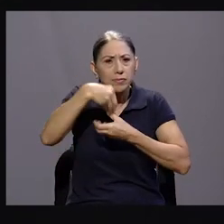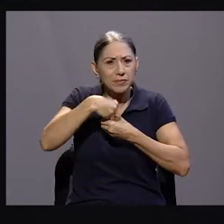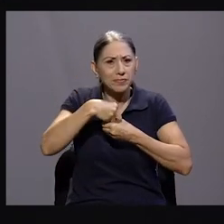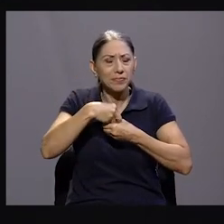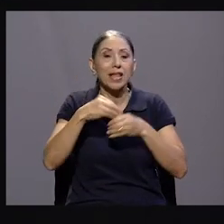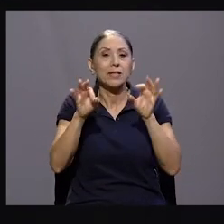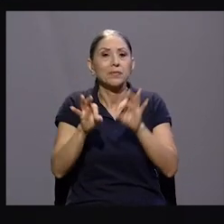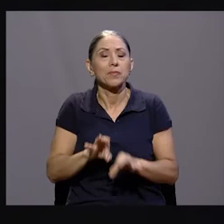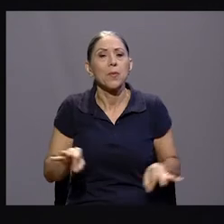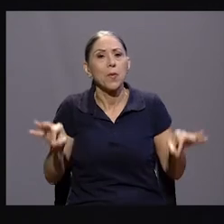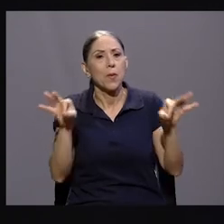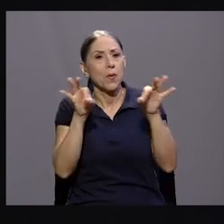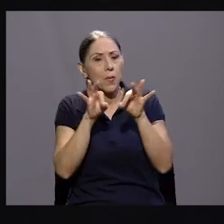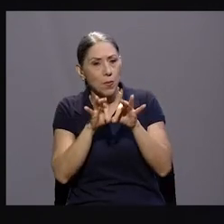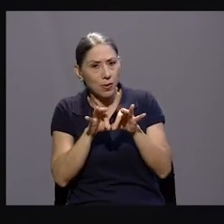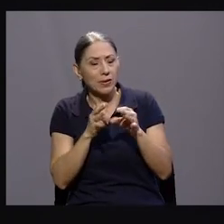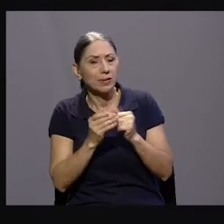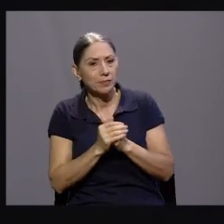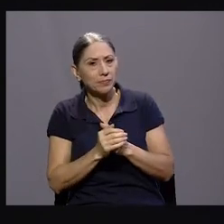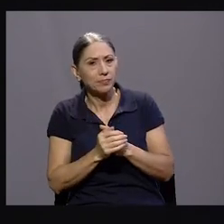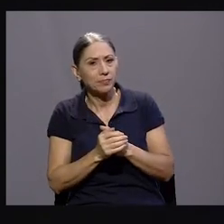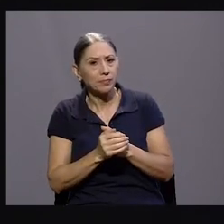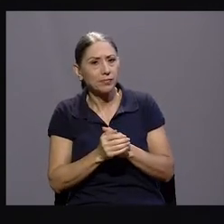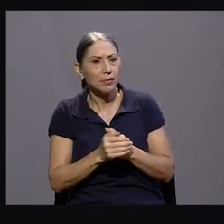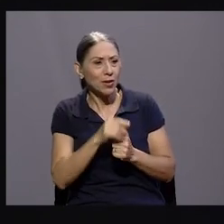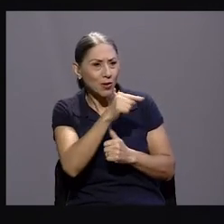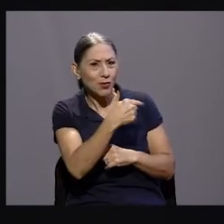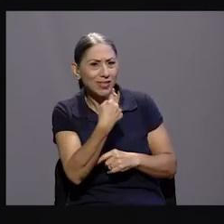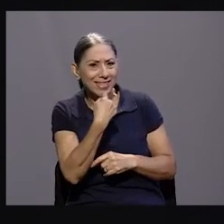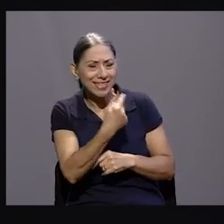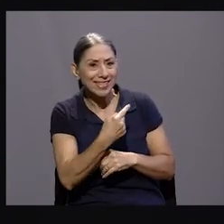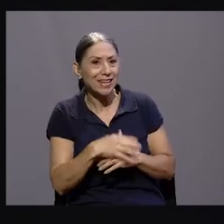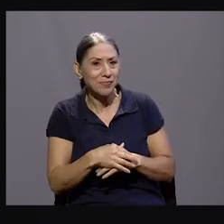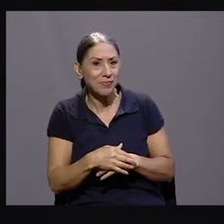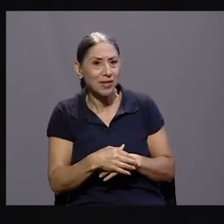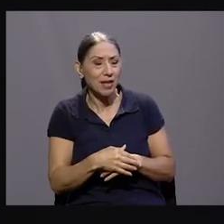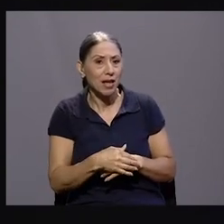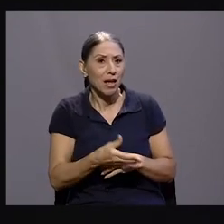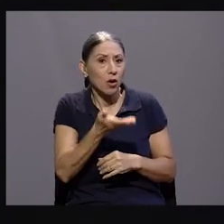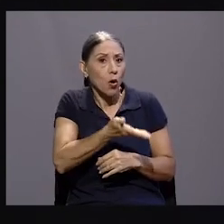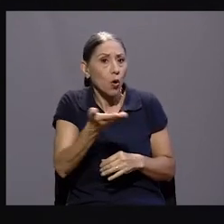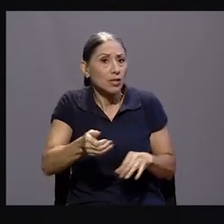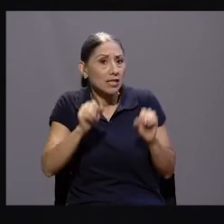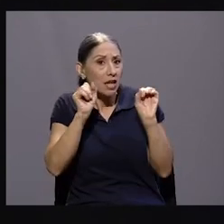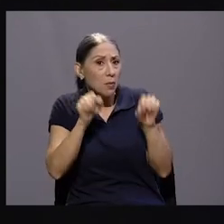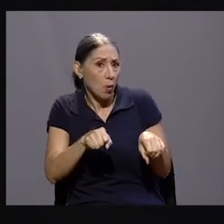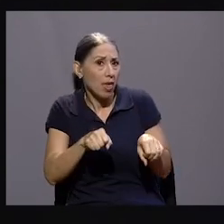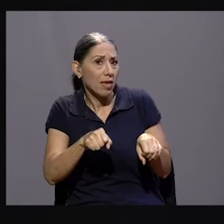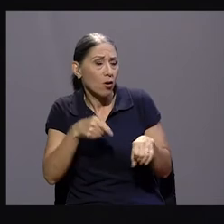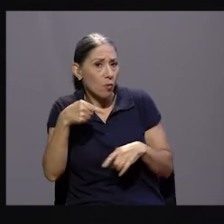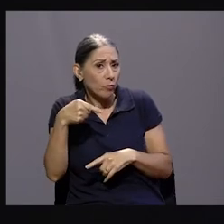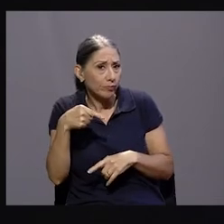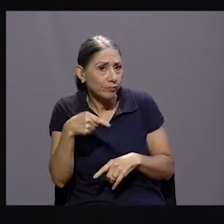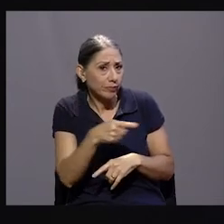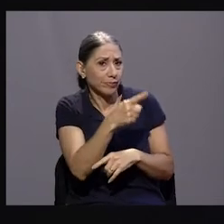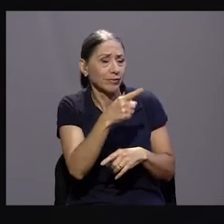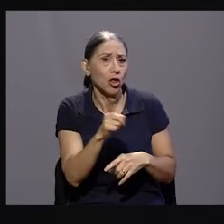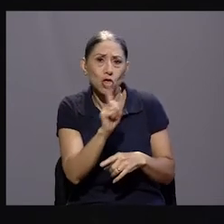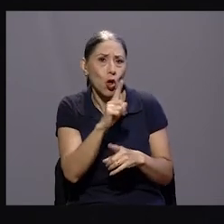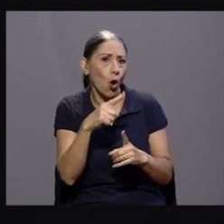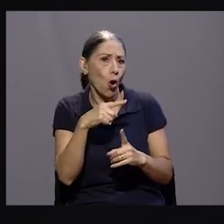lo que decías anteriormente del arma de las armas de doble filo voy a mencionar dos una que ya